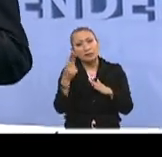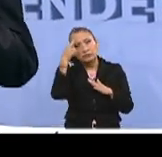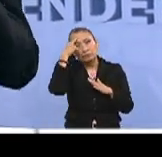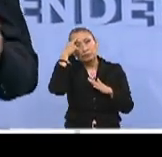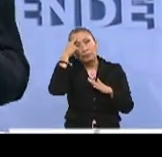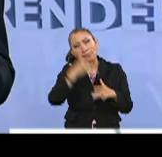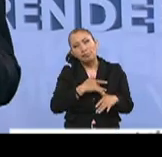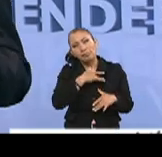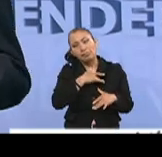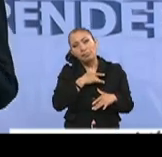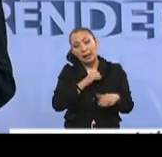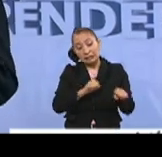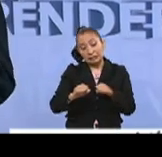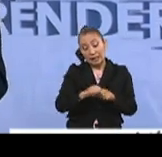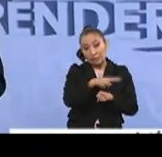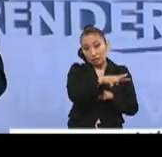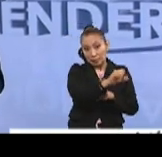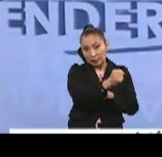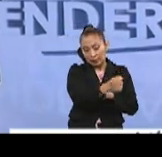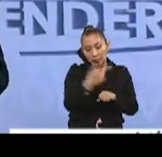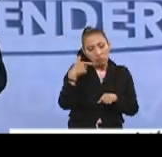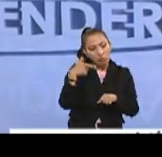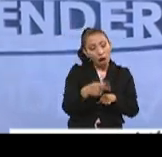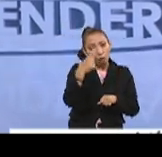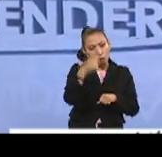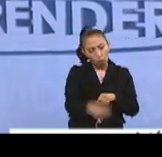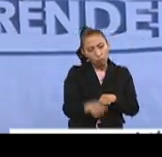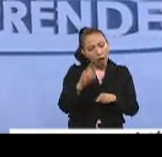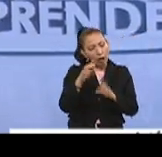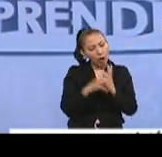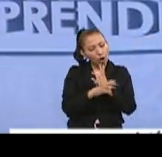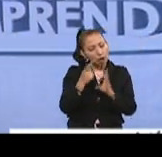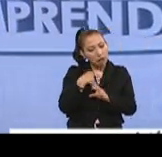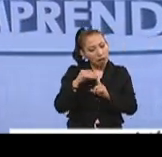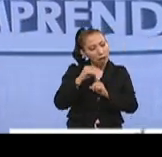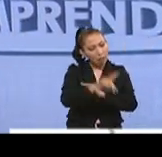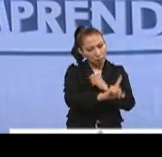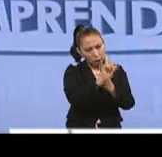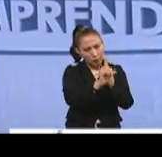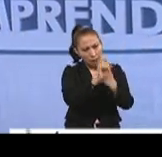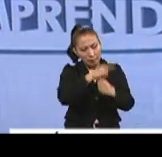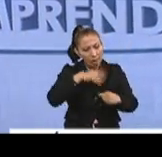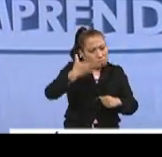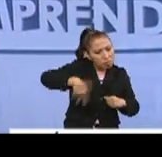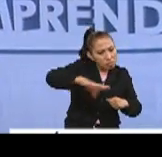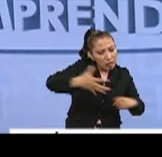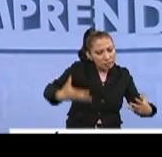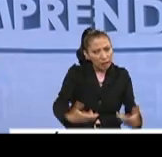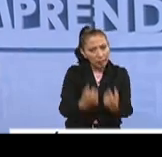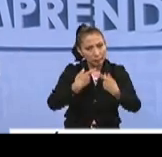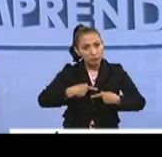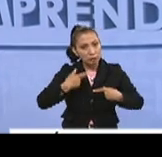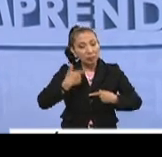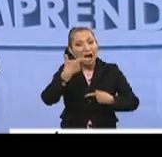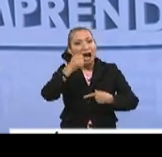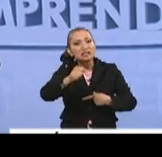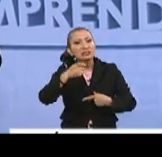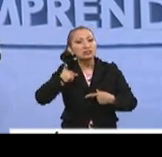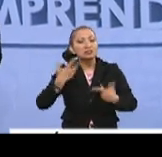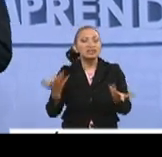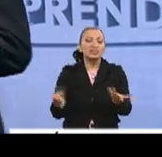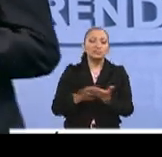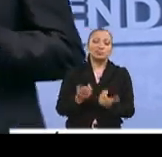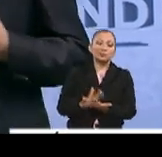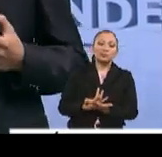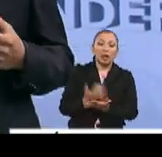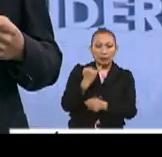mente, tras el sismo del 19 de septiembre, nos dimos cuenta que uno de los principales factores que influyó en las complicaciones de labores de búsqueda y rescate fueron las fugas de gas. Tras